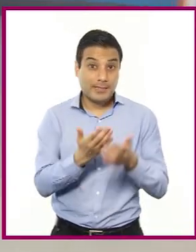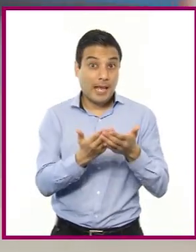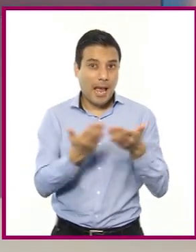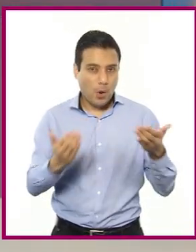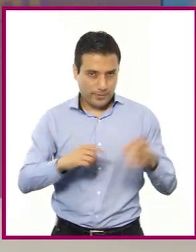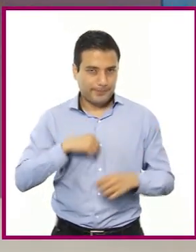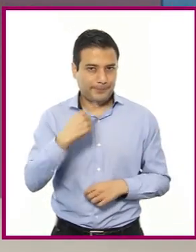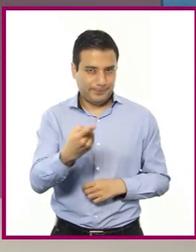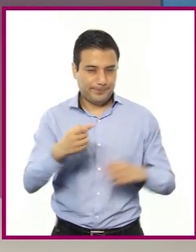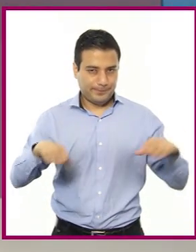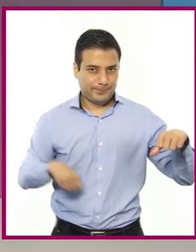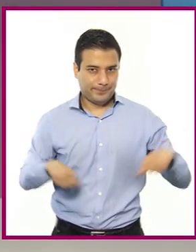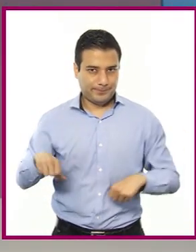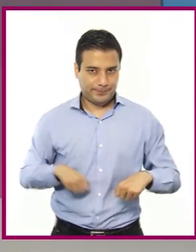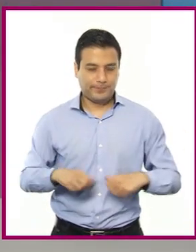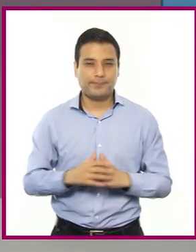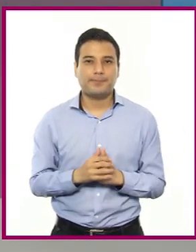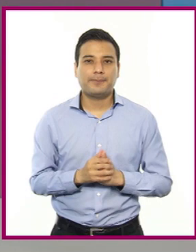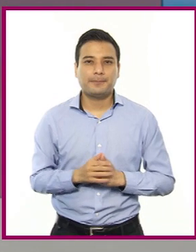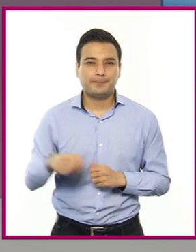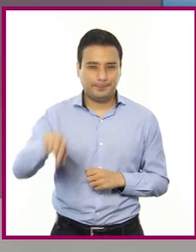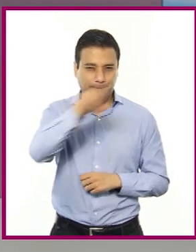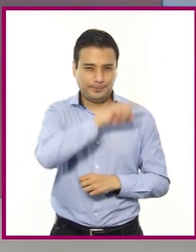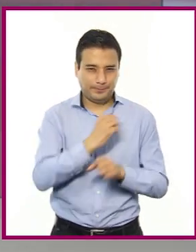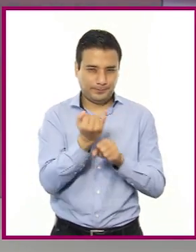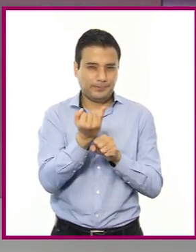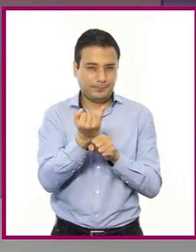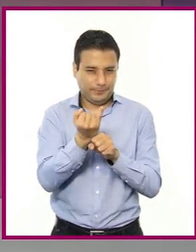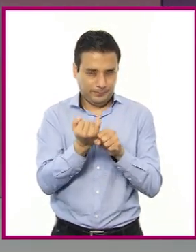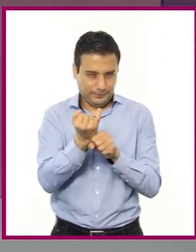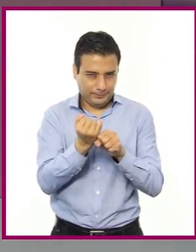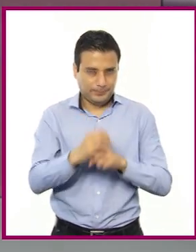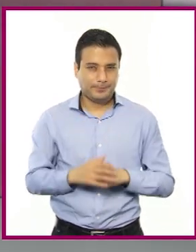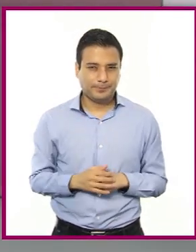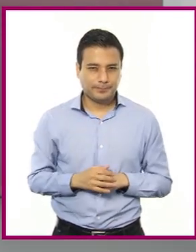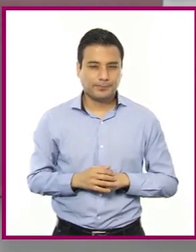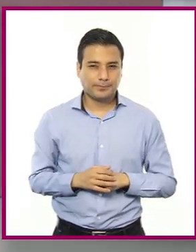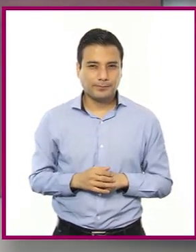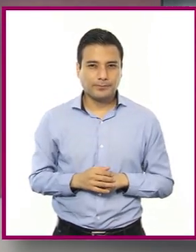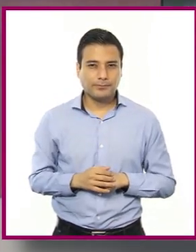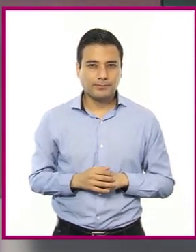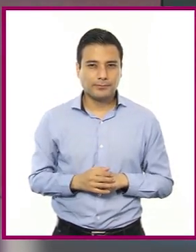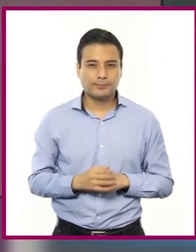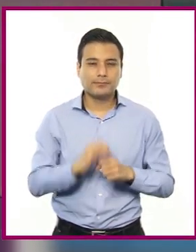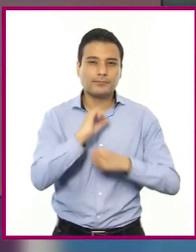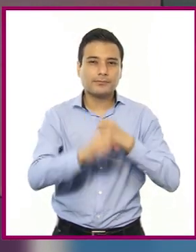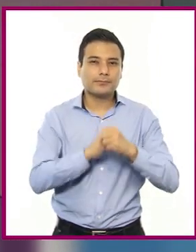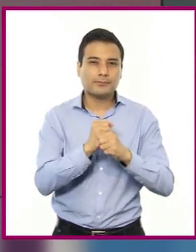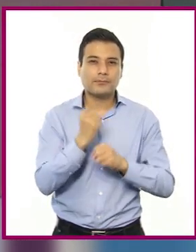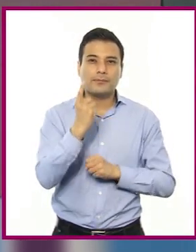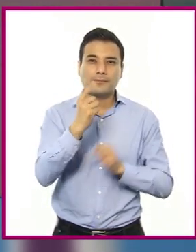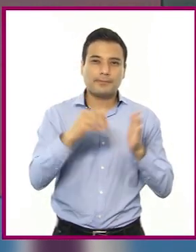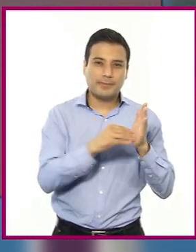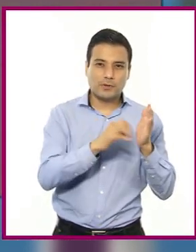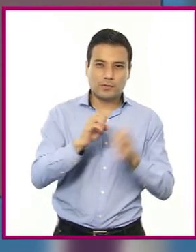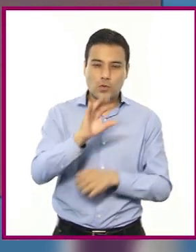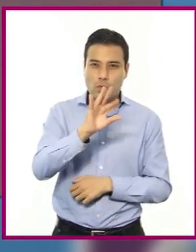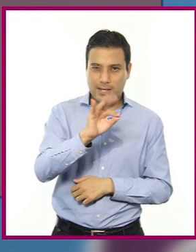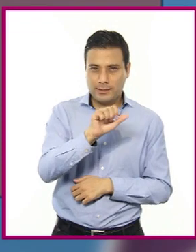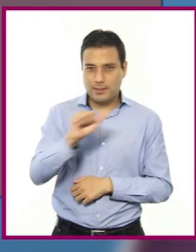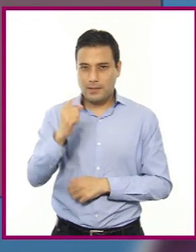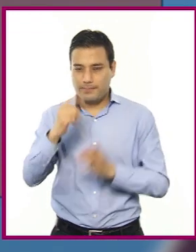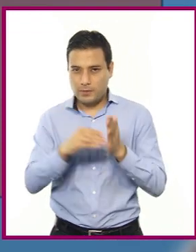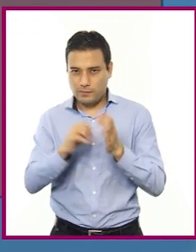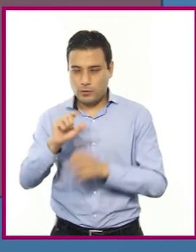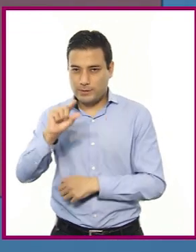un reto. Les invito a investigar sobre la cantidad de hectáreas repartidas entre 1940 y